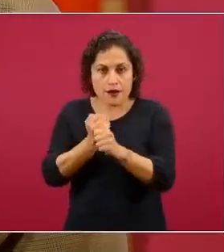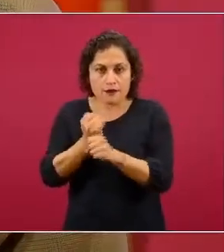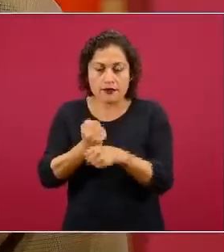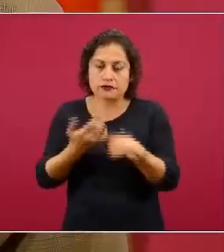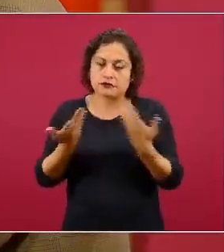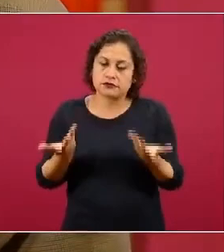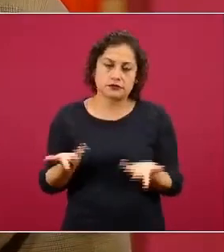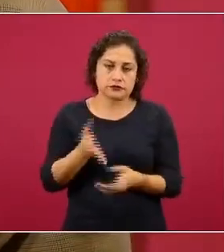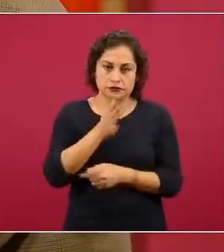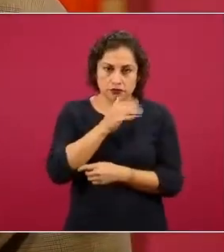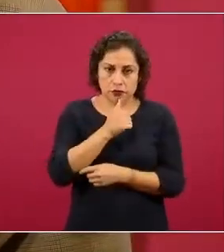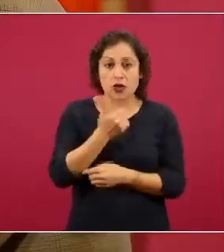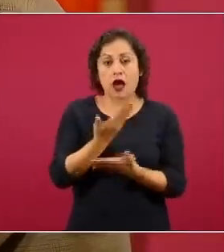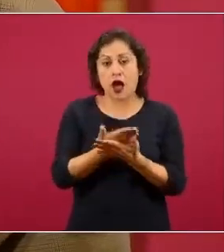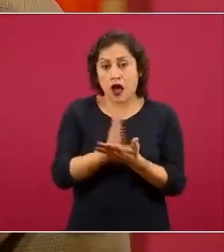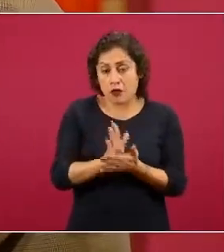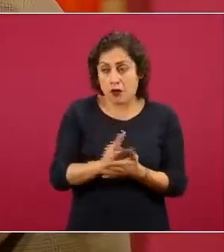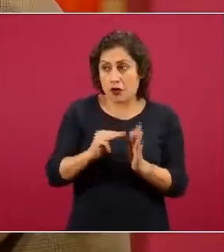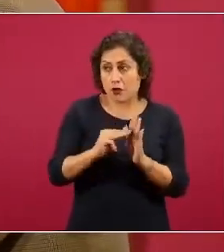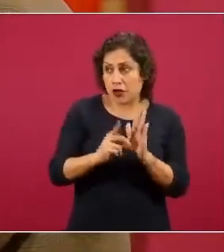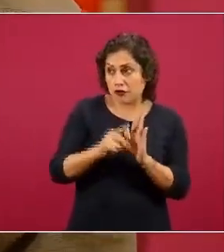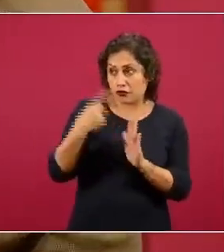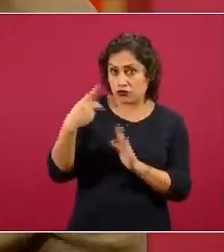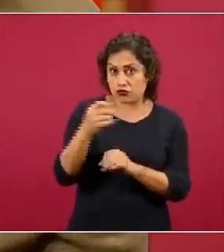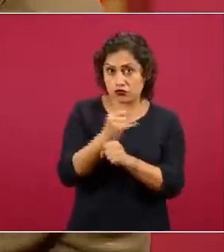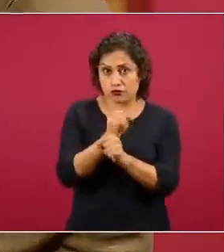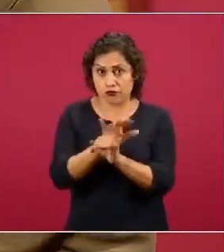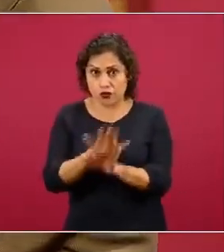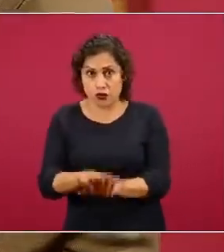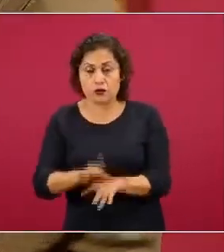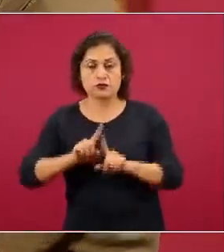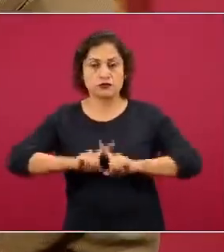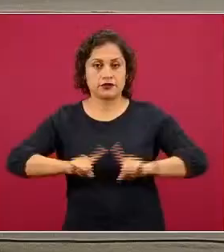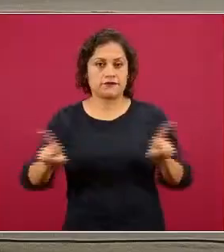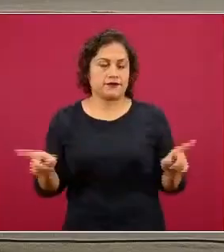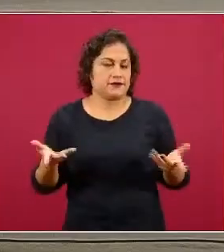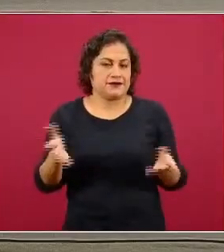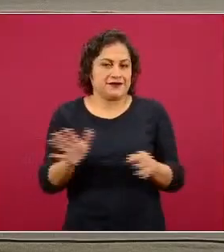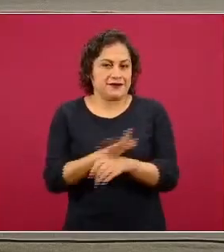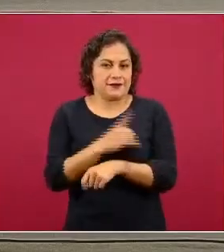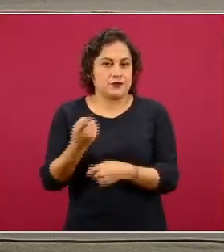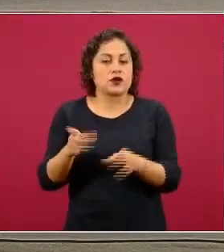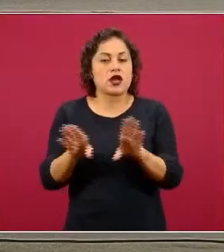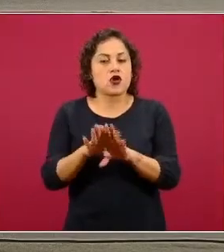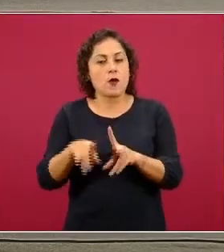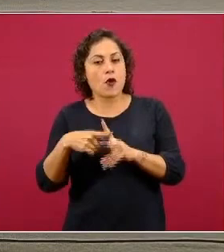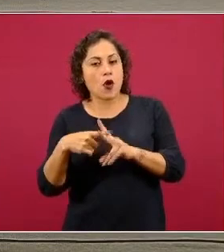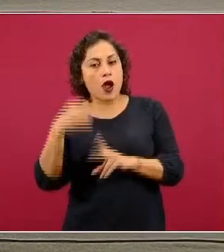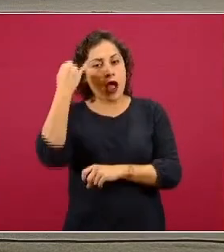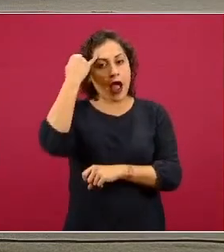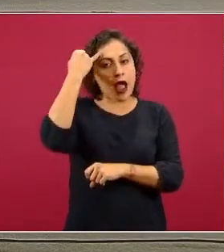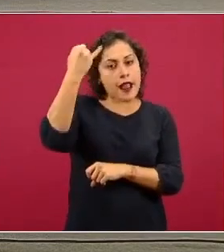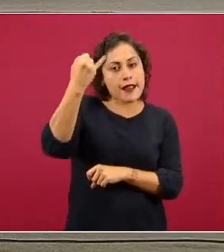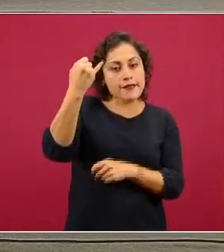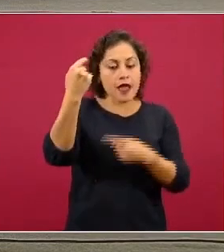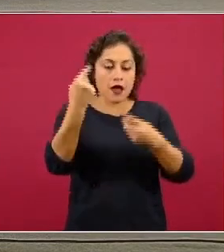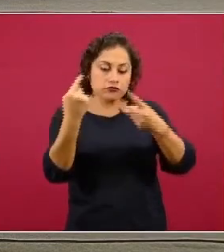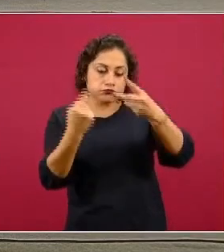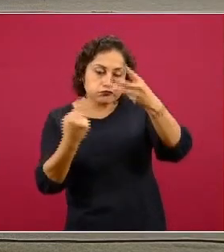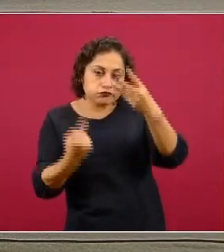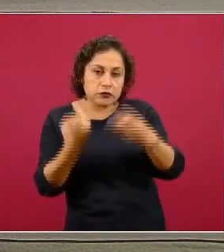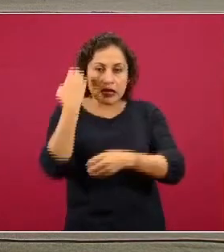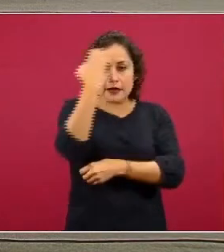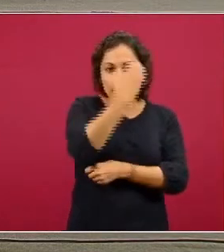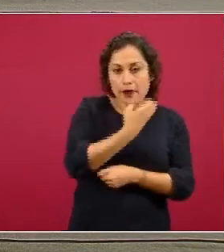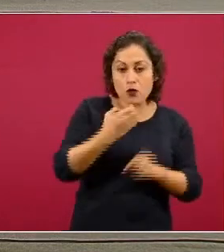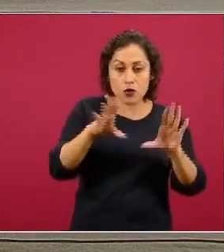Entonces, a partir de qué número, con cómo calculas lo esperado, qué tipo de análisis,